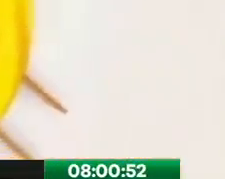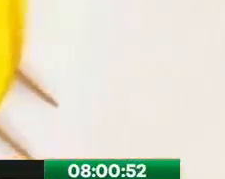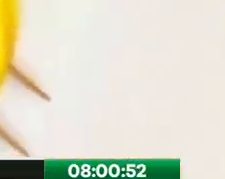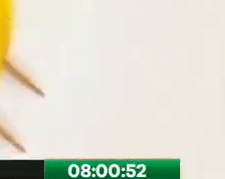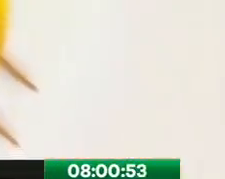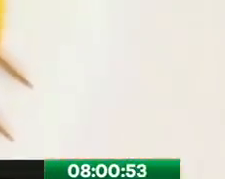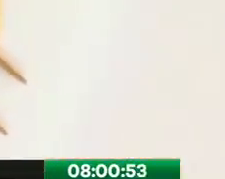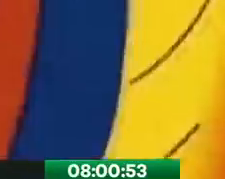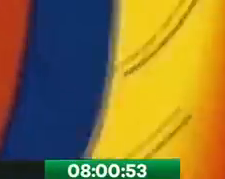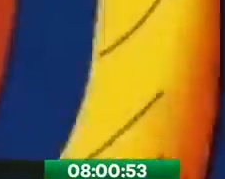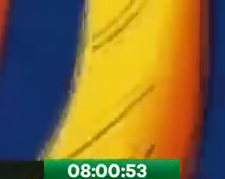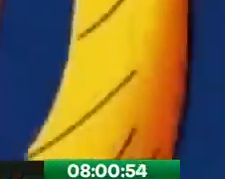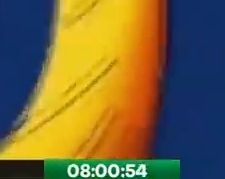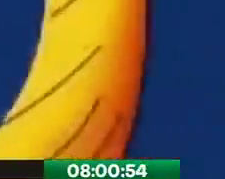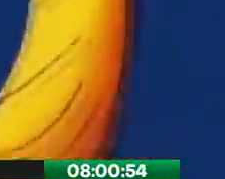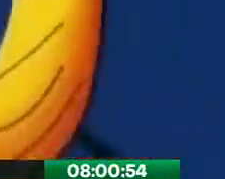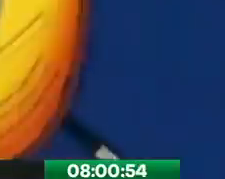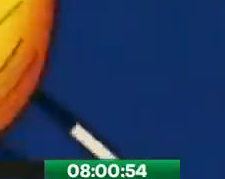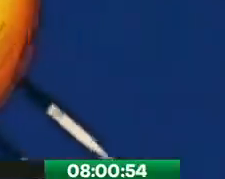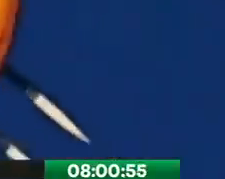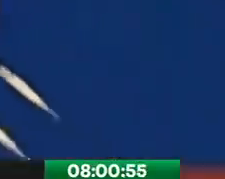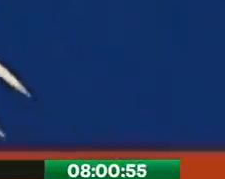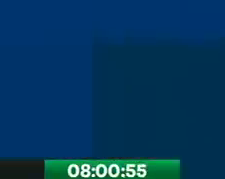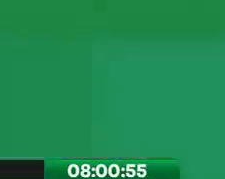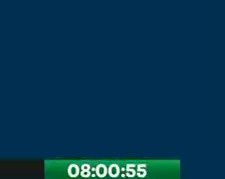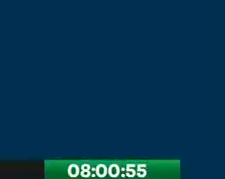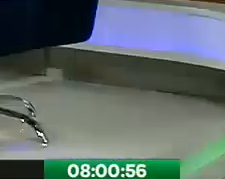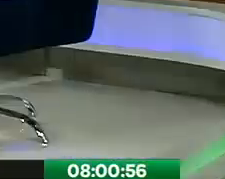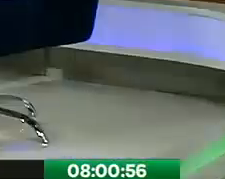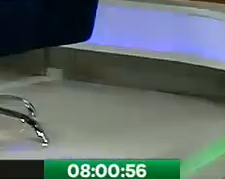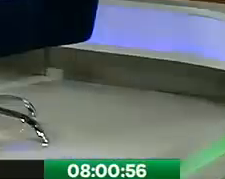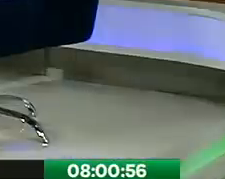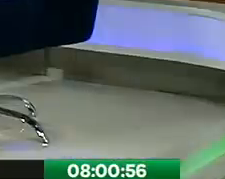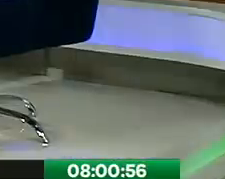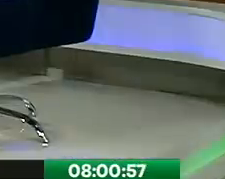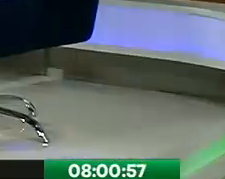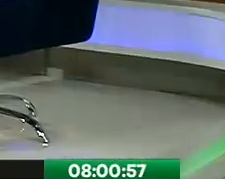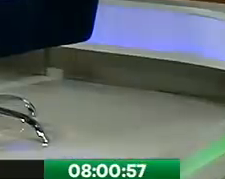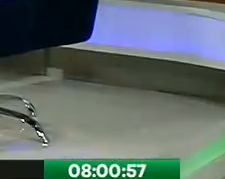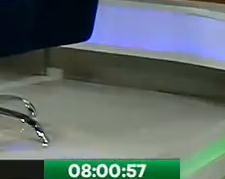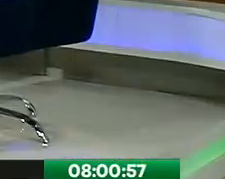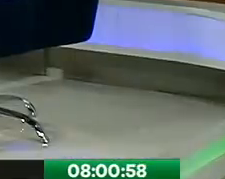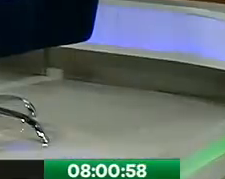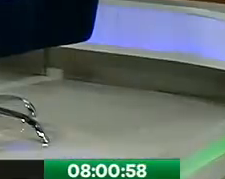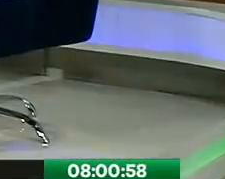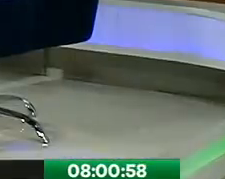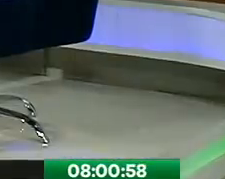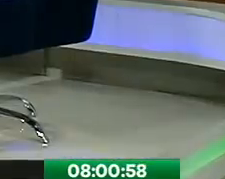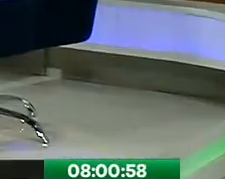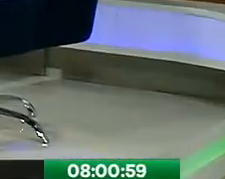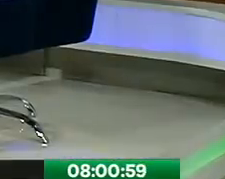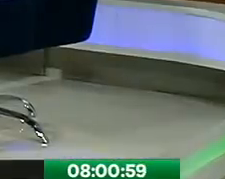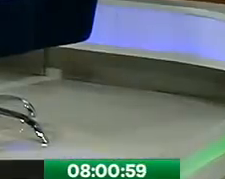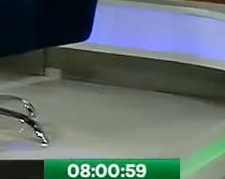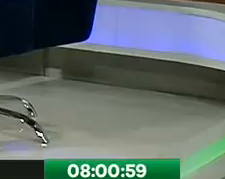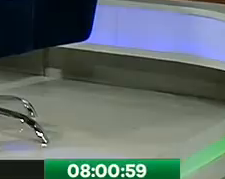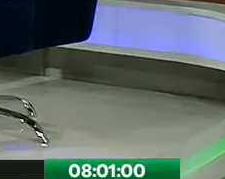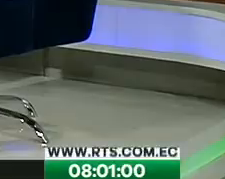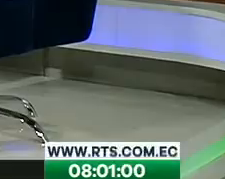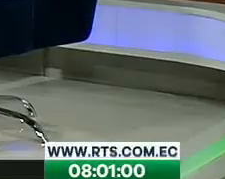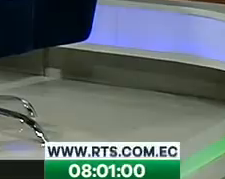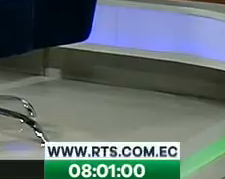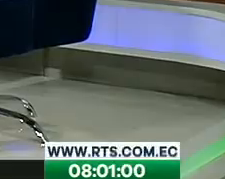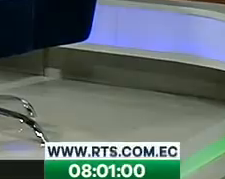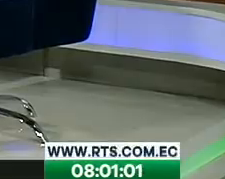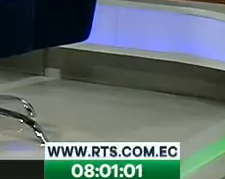ponemos punto final a la presente de misiones también a esta semana me quería luchar porque nos estaremos viendo a que la noticia primera emisión hasta el diálogo